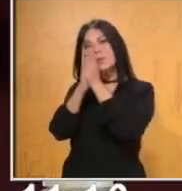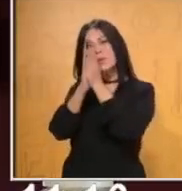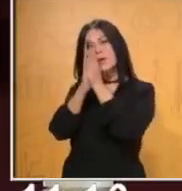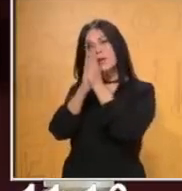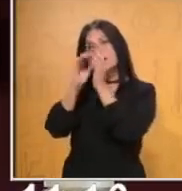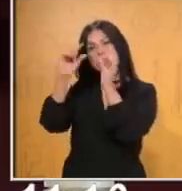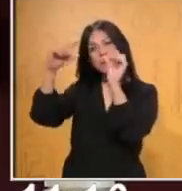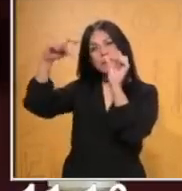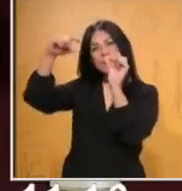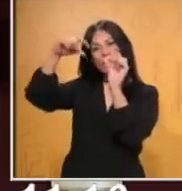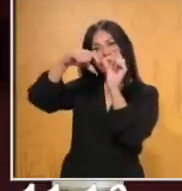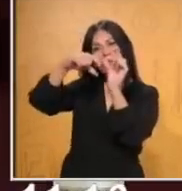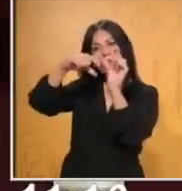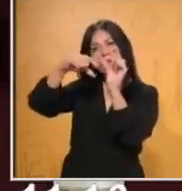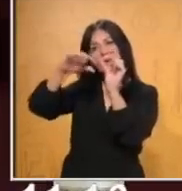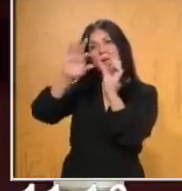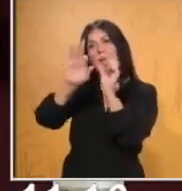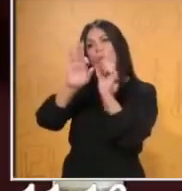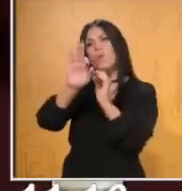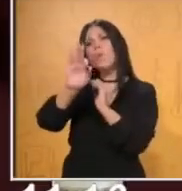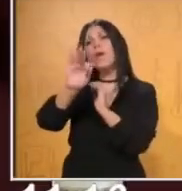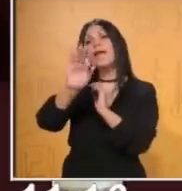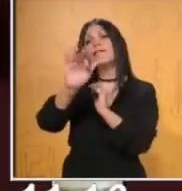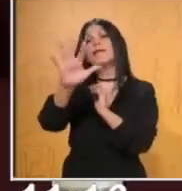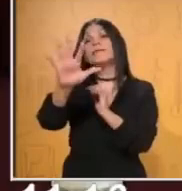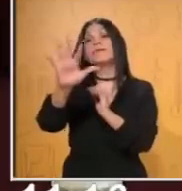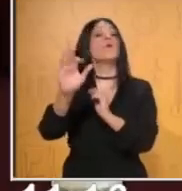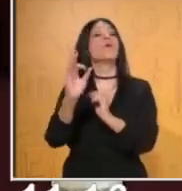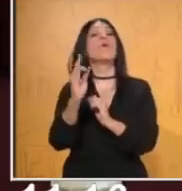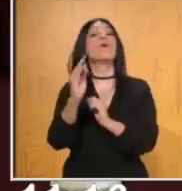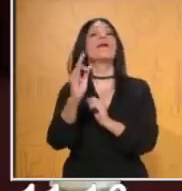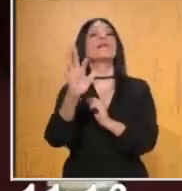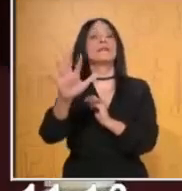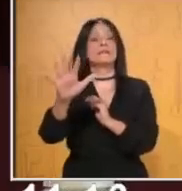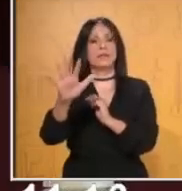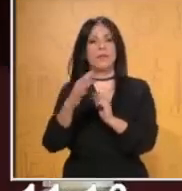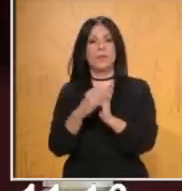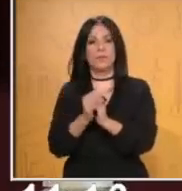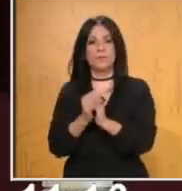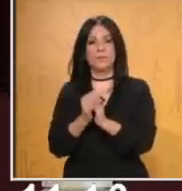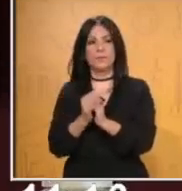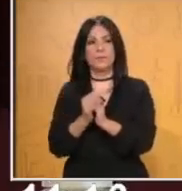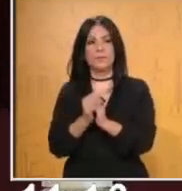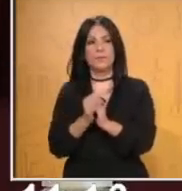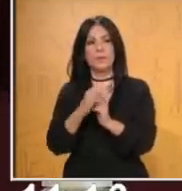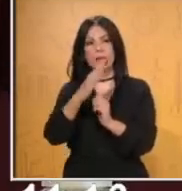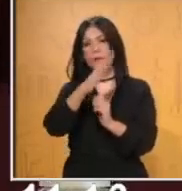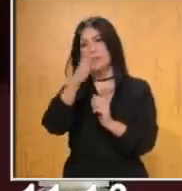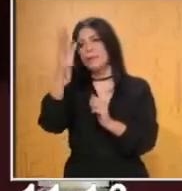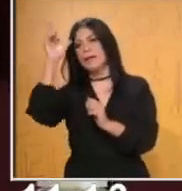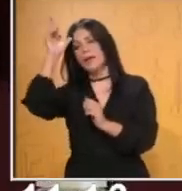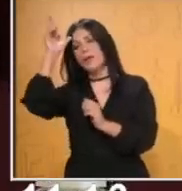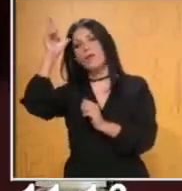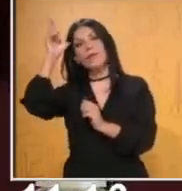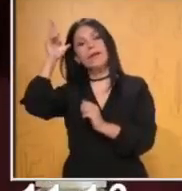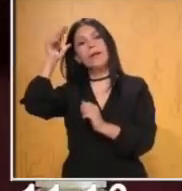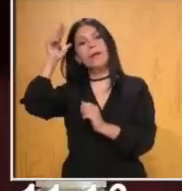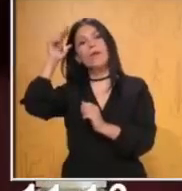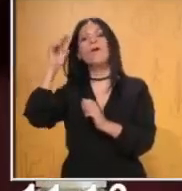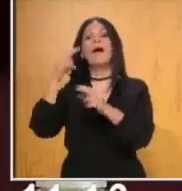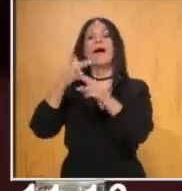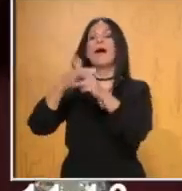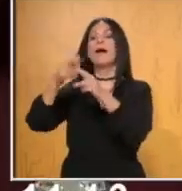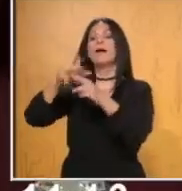ángulo de 45, lo sobreponemos, del conejo vamos a avanzar hasta el